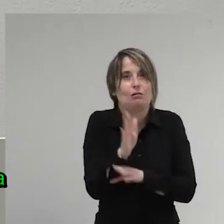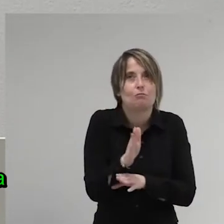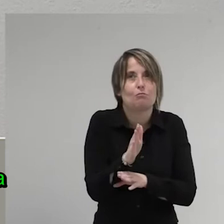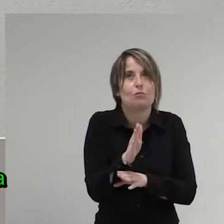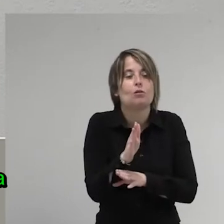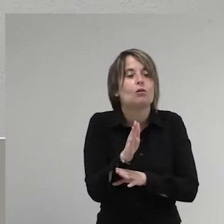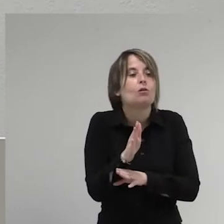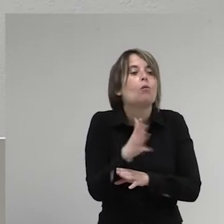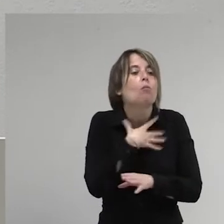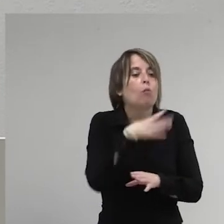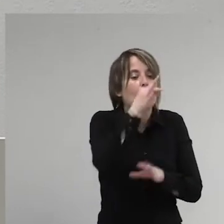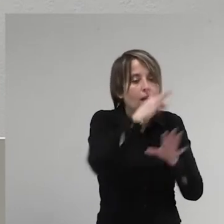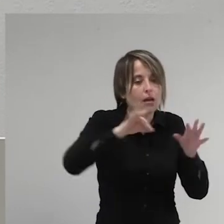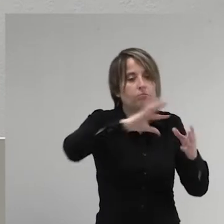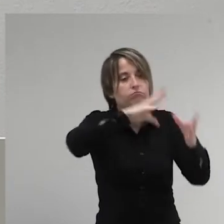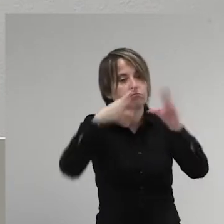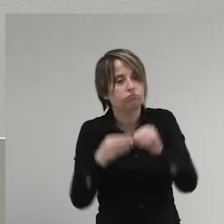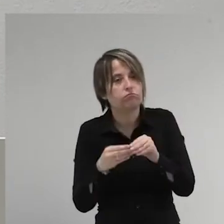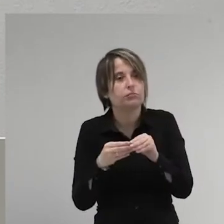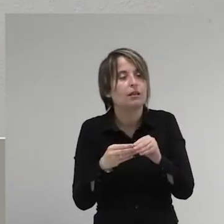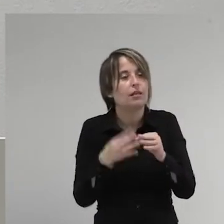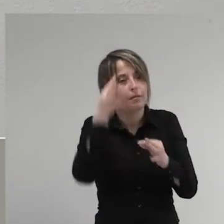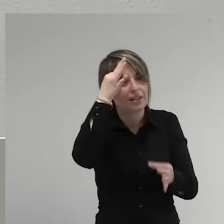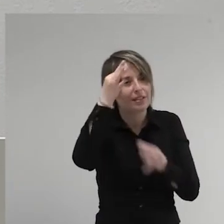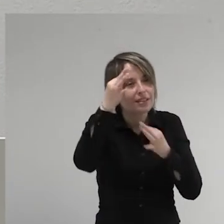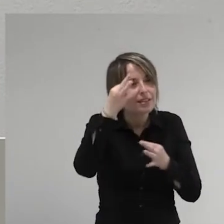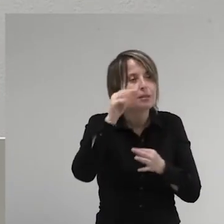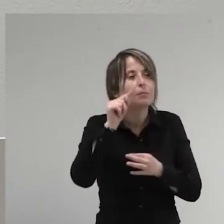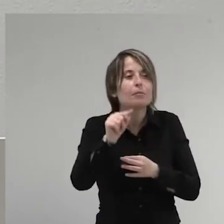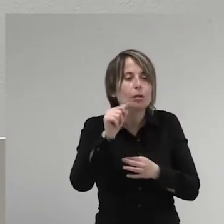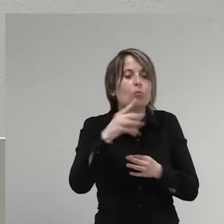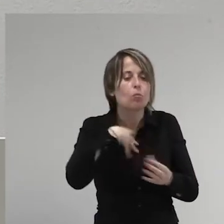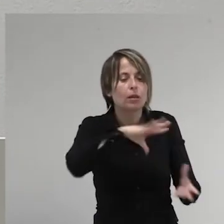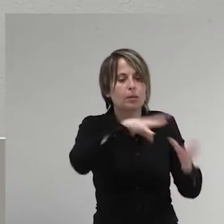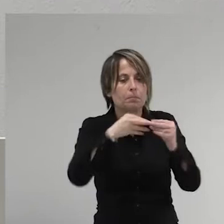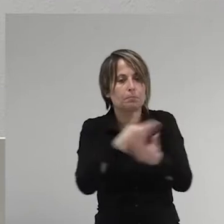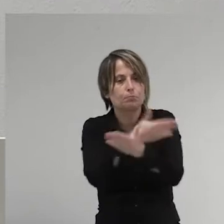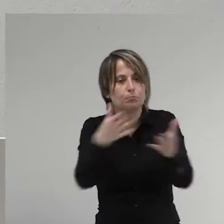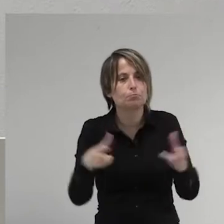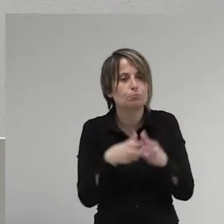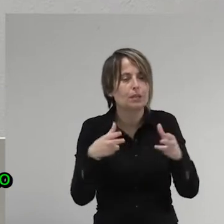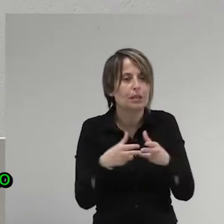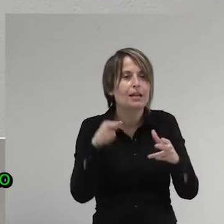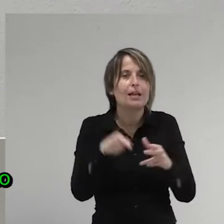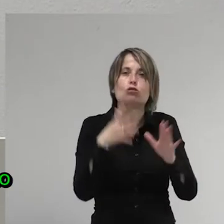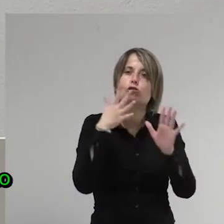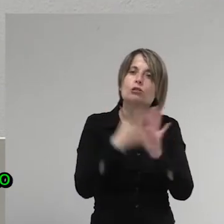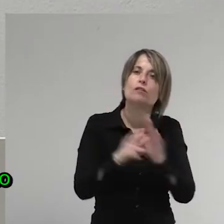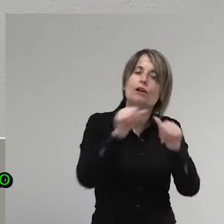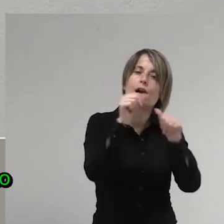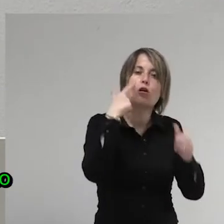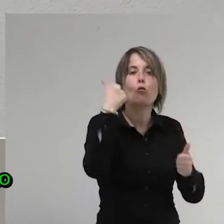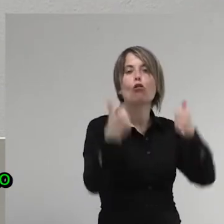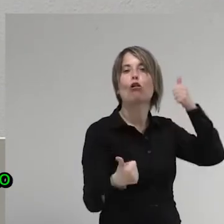que se puede extrapolar y que se ha de hacer con rigurosidad y seriedad, pero que es extrapolable también a la otra población. No, esto no es una especie de